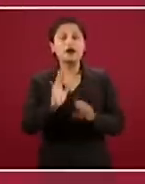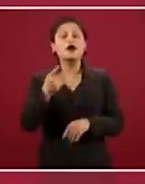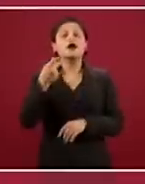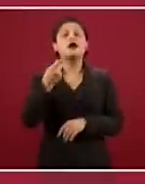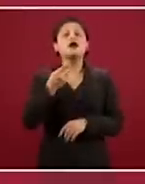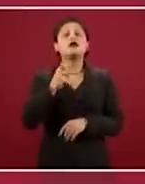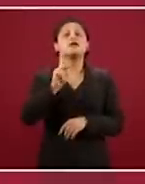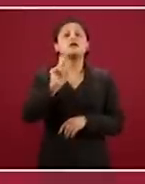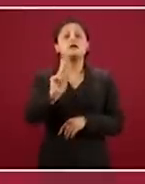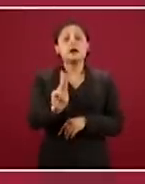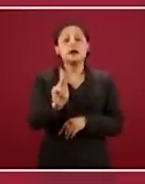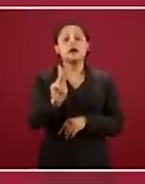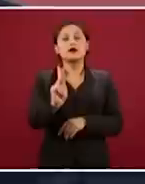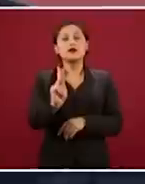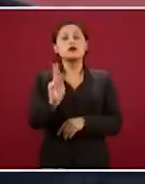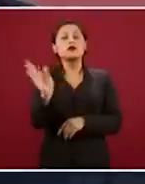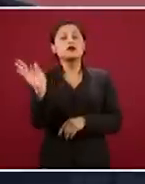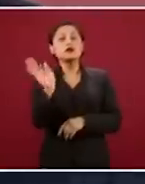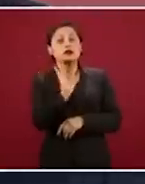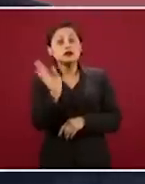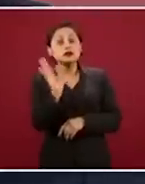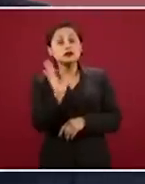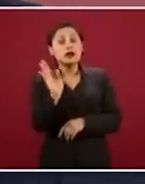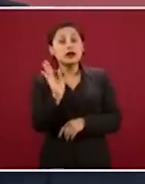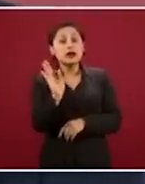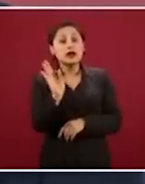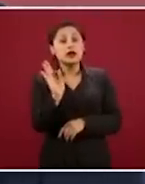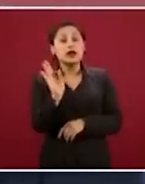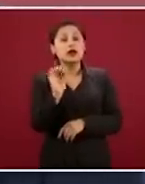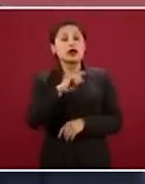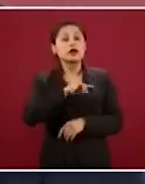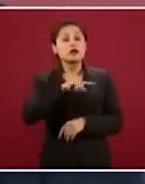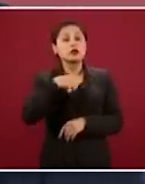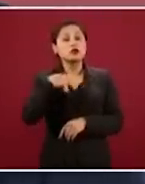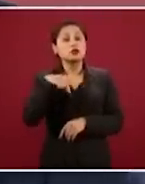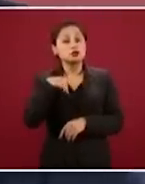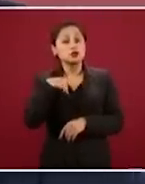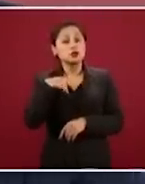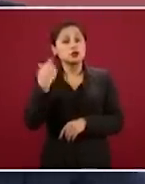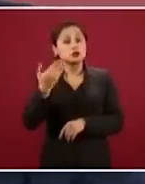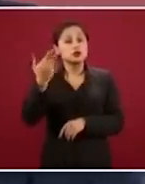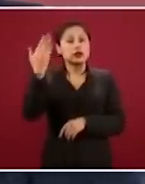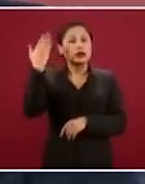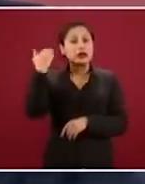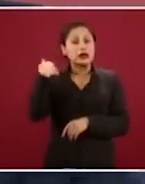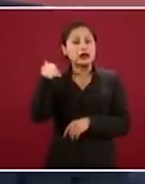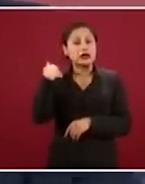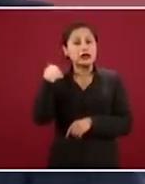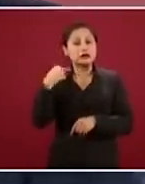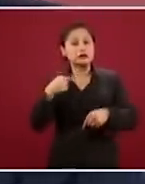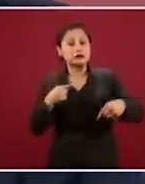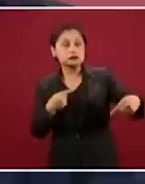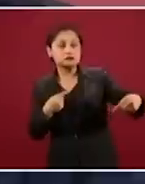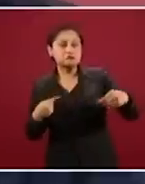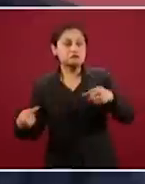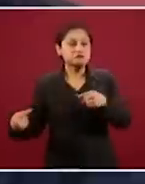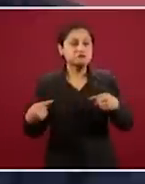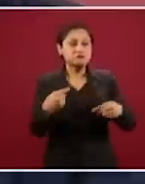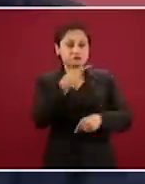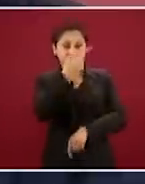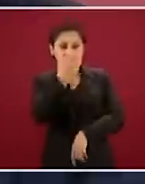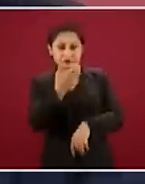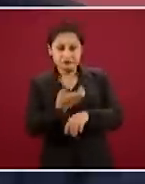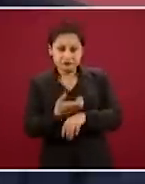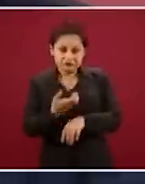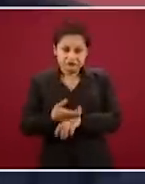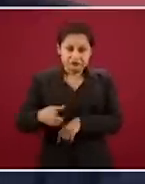por un enfrentamiento o si se mantuviera una política de choque